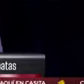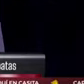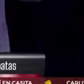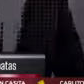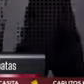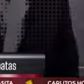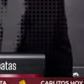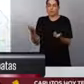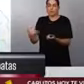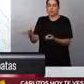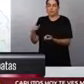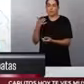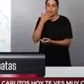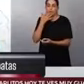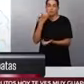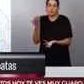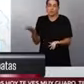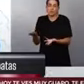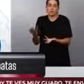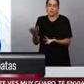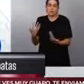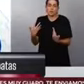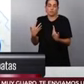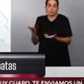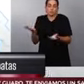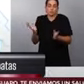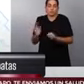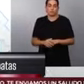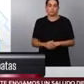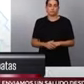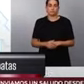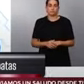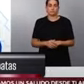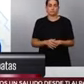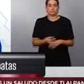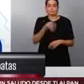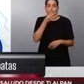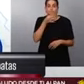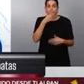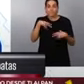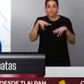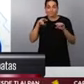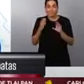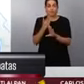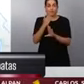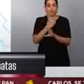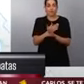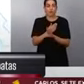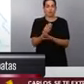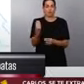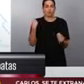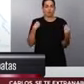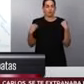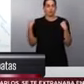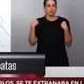ahorrar energía, según es de nada más. Hasta políticos tarados hay en todos lados, ¿no? Eso queda claro. Pero según Pedro, no traer corbata podría